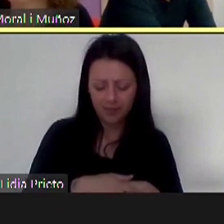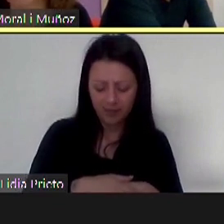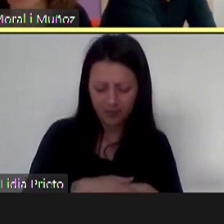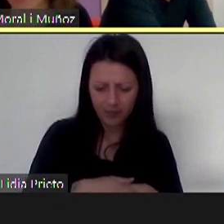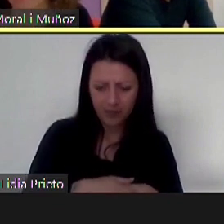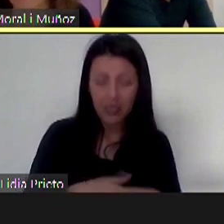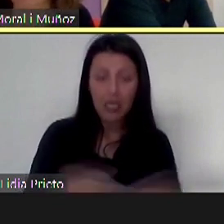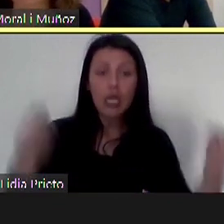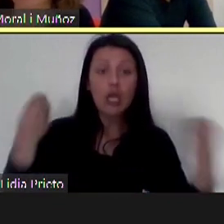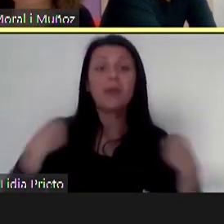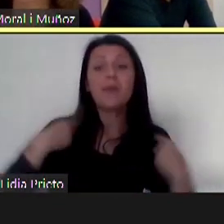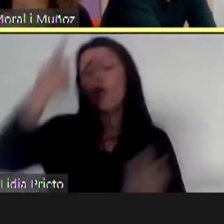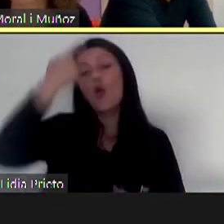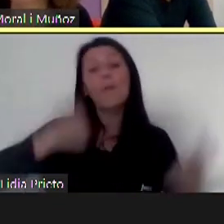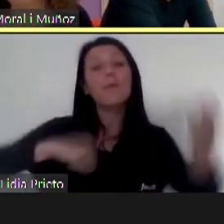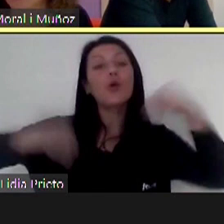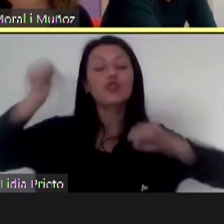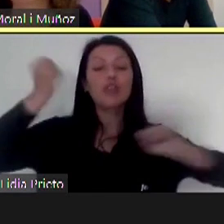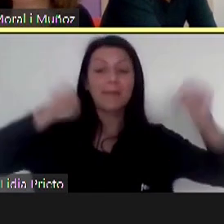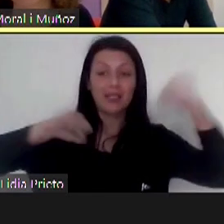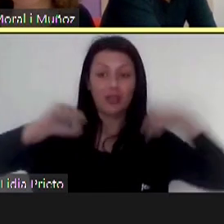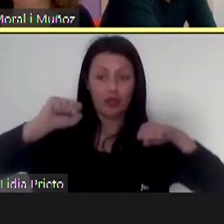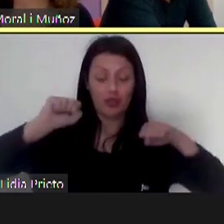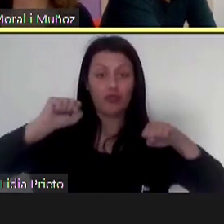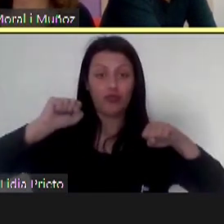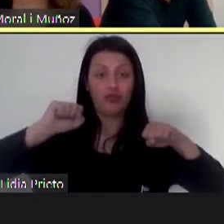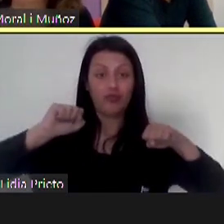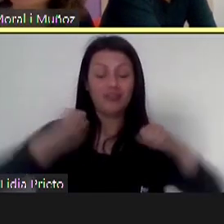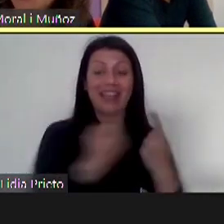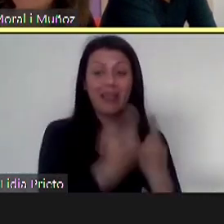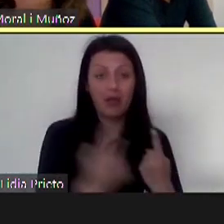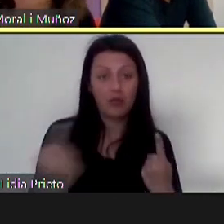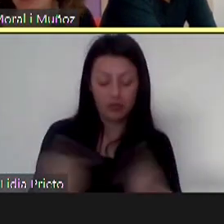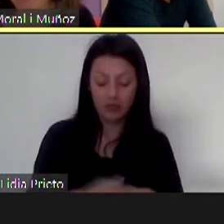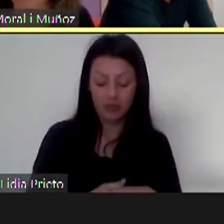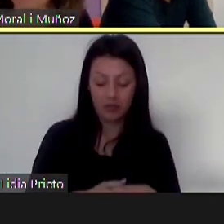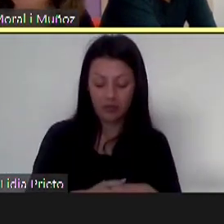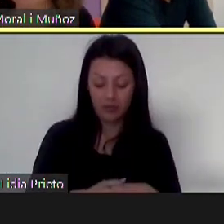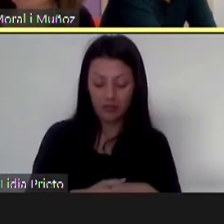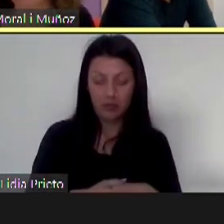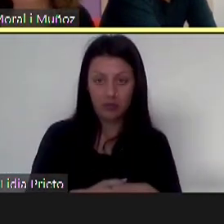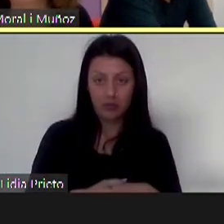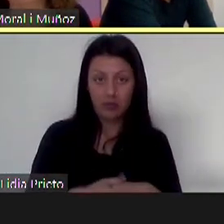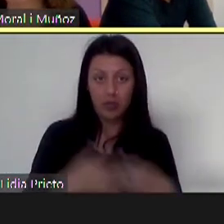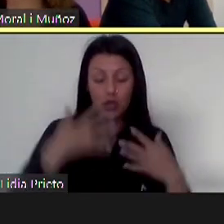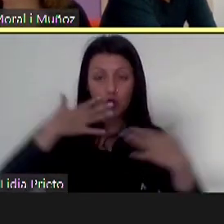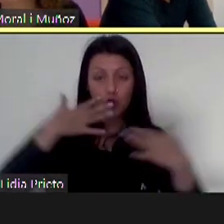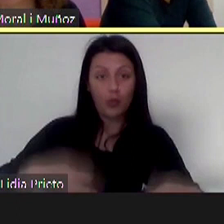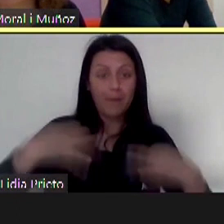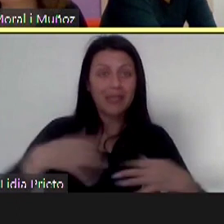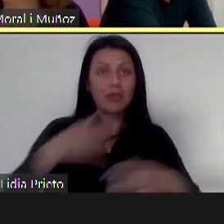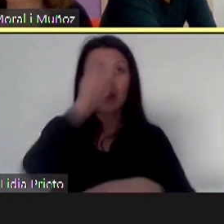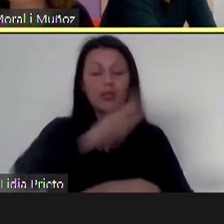mismo con nuestras actitudes. Nuestra actitud es muy de superioridad. La persona probablemente de agitación empieza a pasar